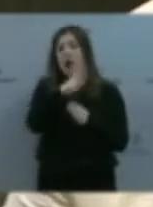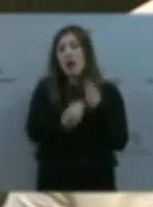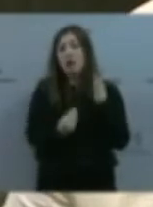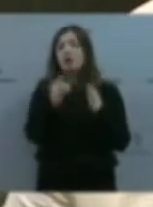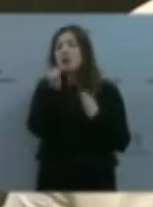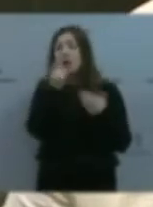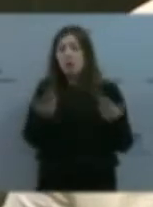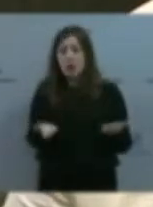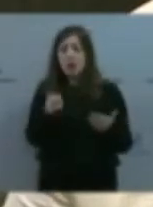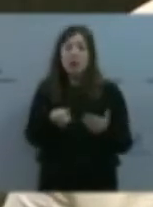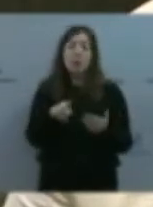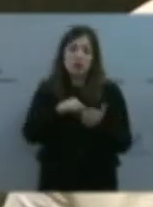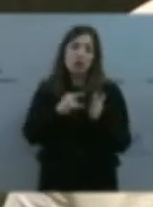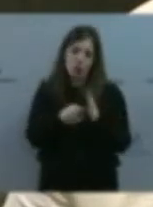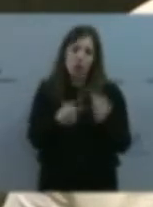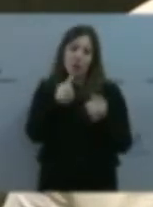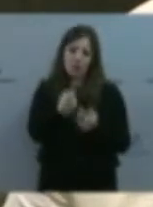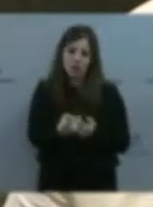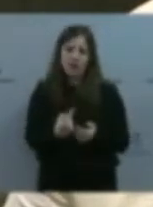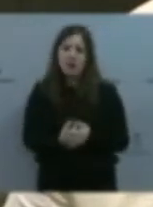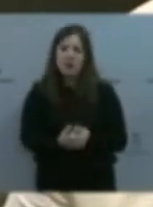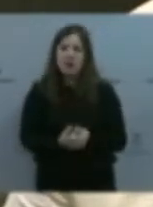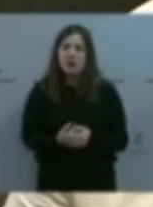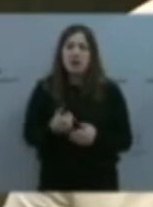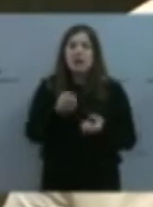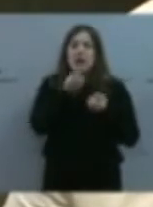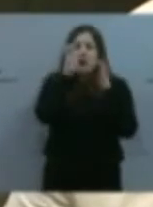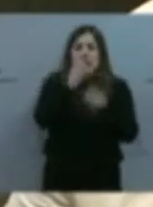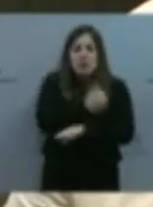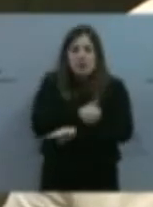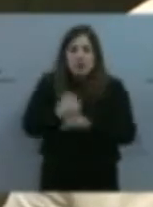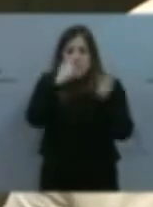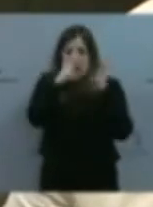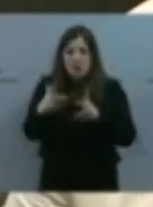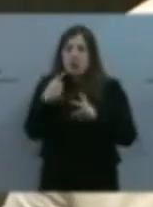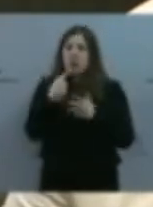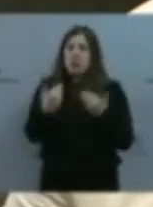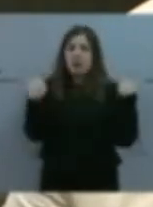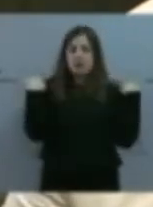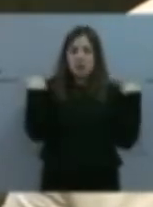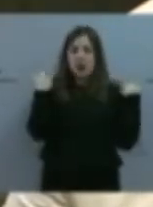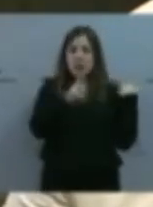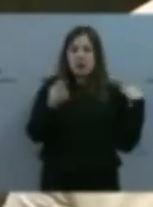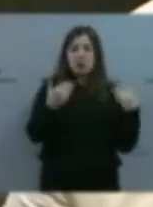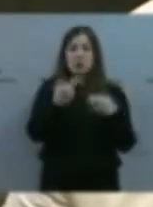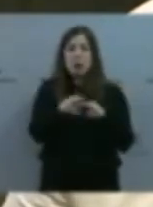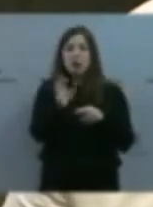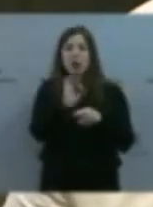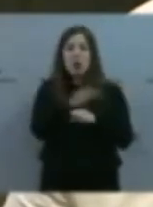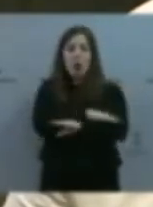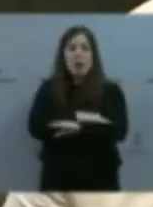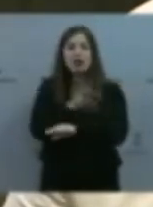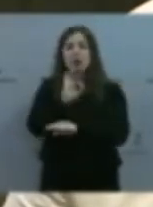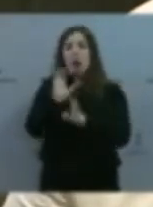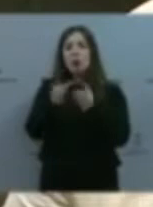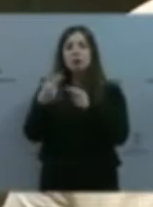El informe del Tribunal de Cuentas no se limita a establecer las responsabilidades de los políticos, ni de los gobiernos, ni de los partidos. No se trata de un informe de